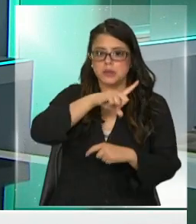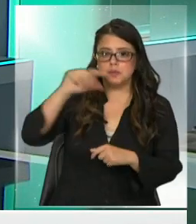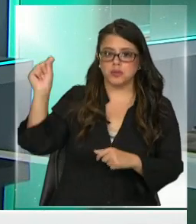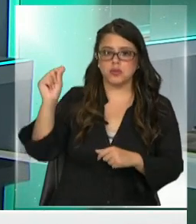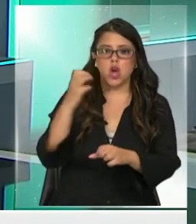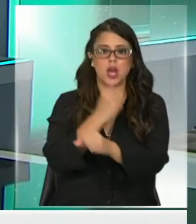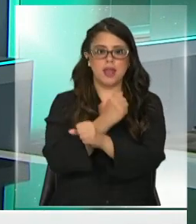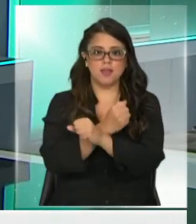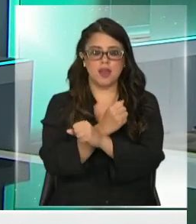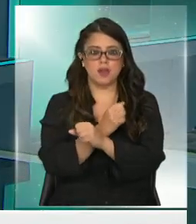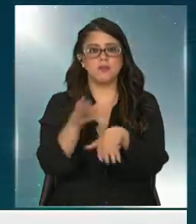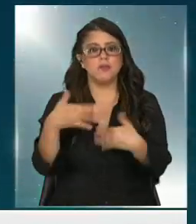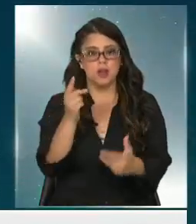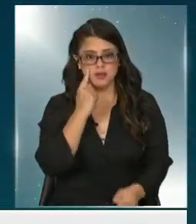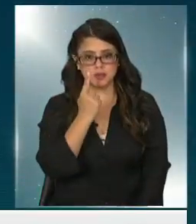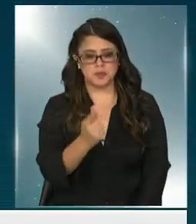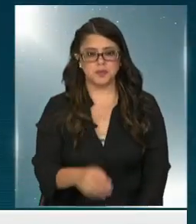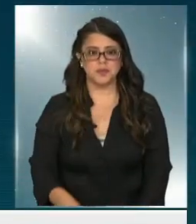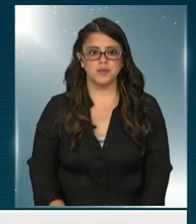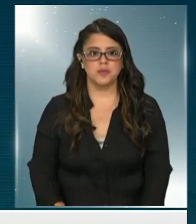la siguiente nota.